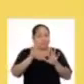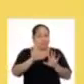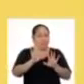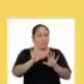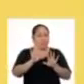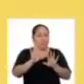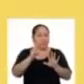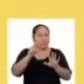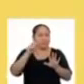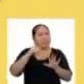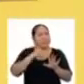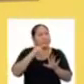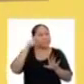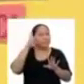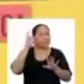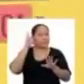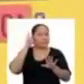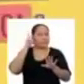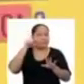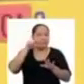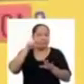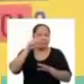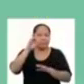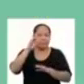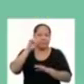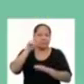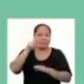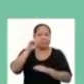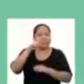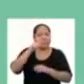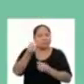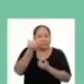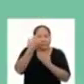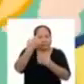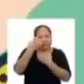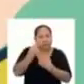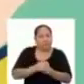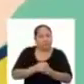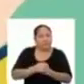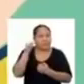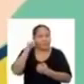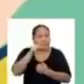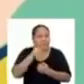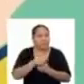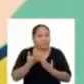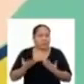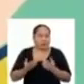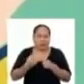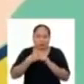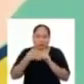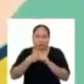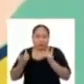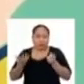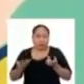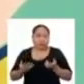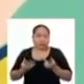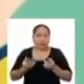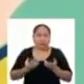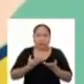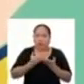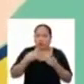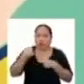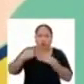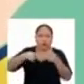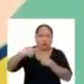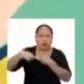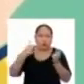momento. Helga, ¿has escuchado de la globalización económica? En la actualidad, las relaciones económicas entre los países es cosa de todos los